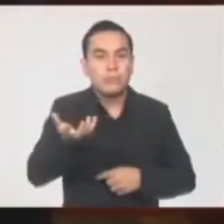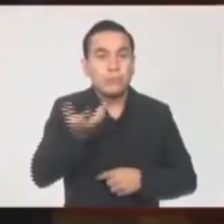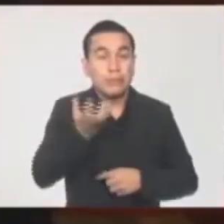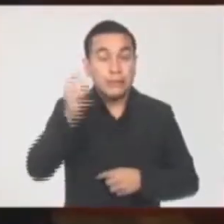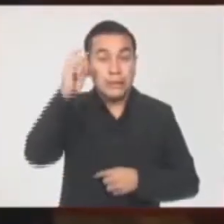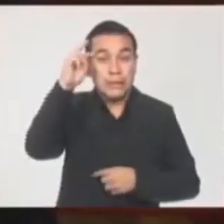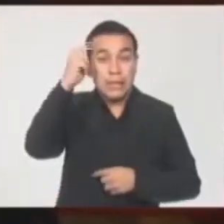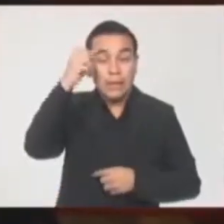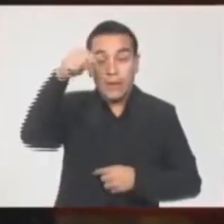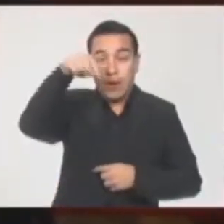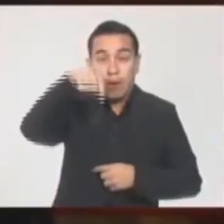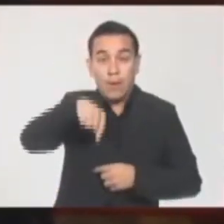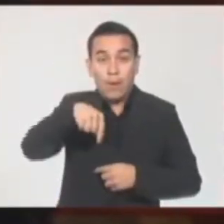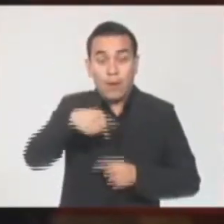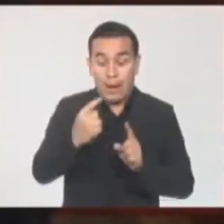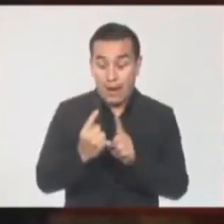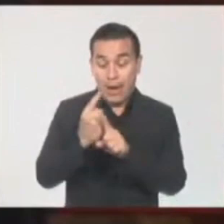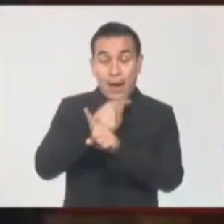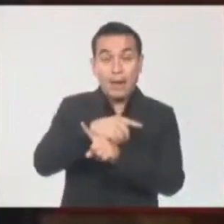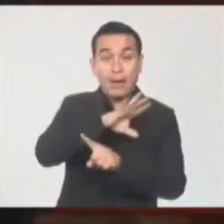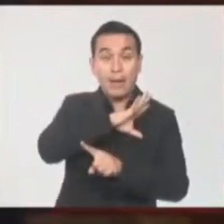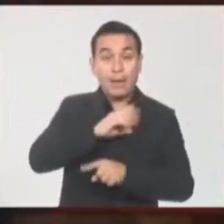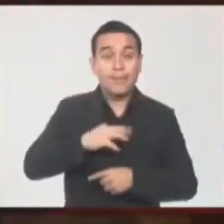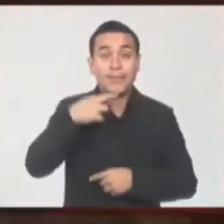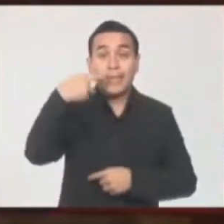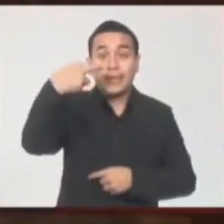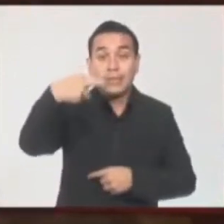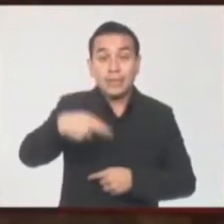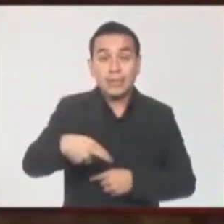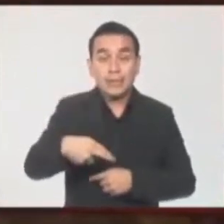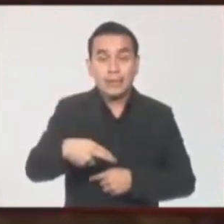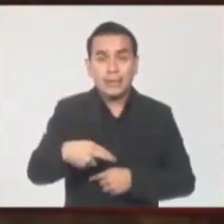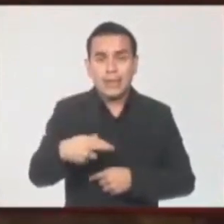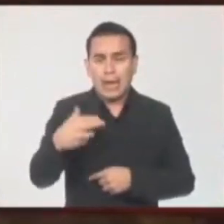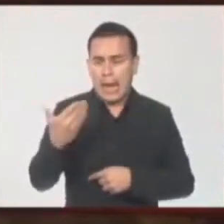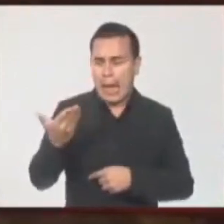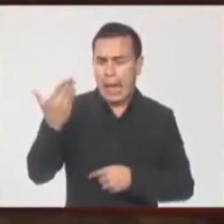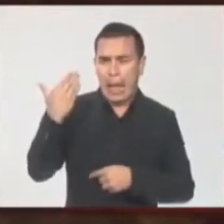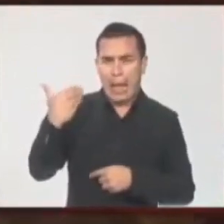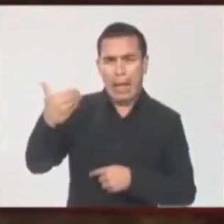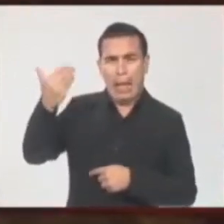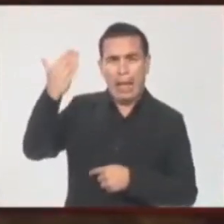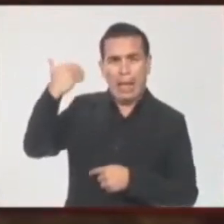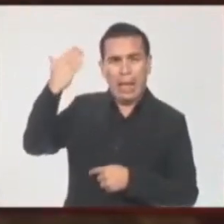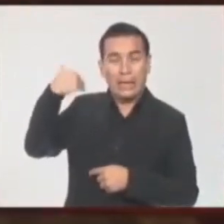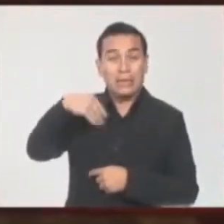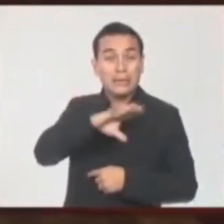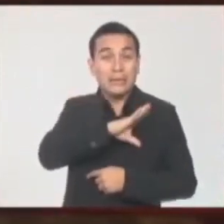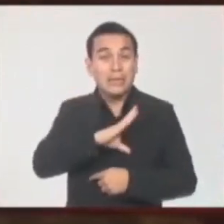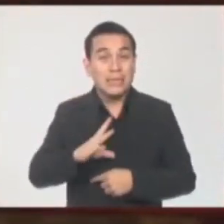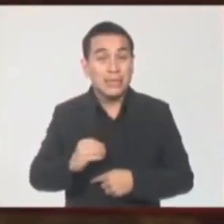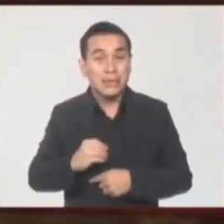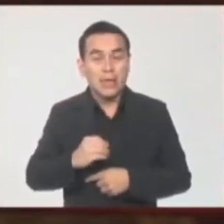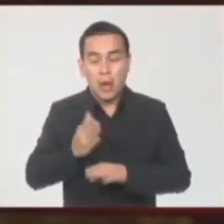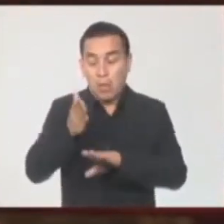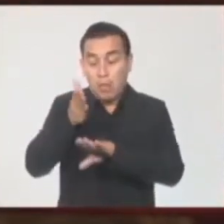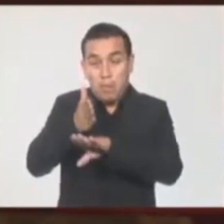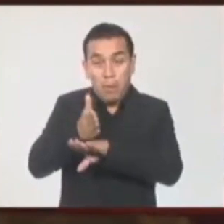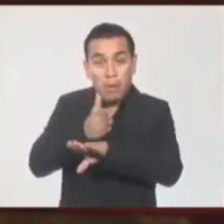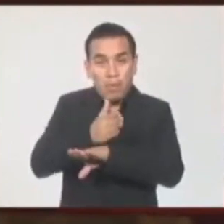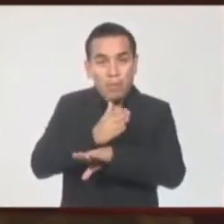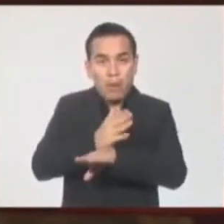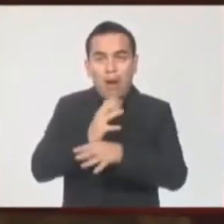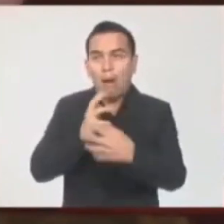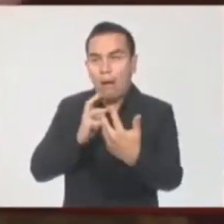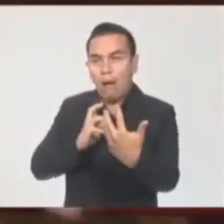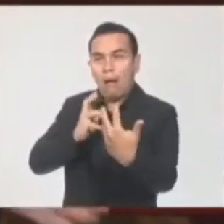Esto es lo que ahora está viviendo El Salvador. Durante tantos años, los salvadoreños nos fuimos condicionando, acostumbrándonos,